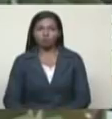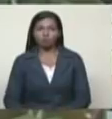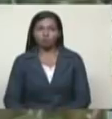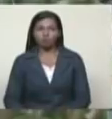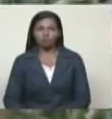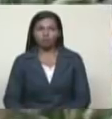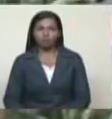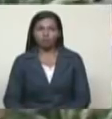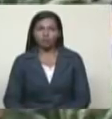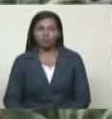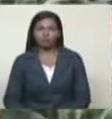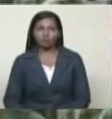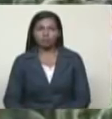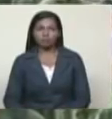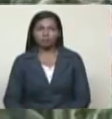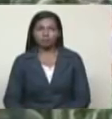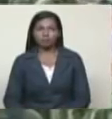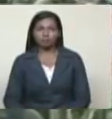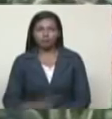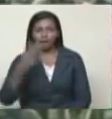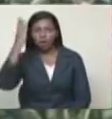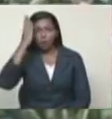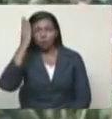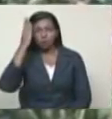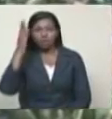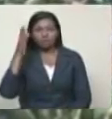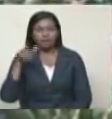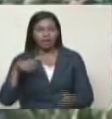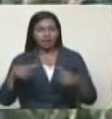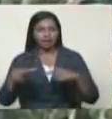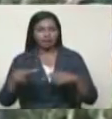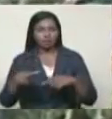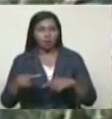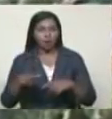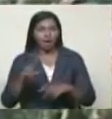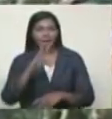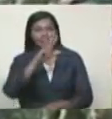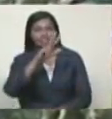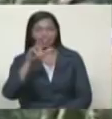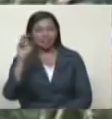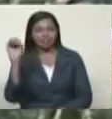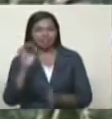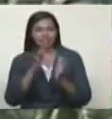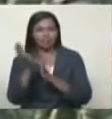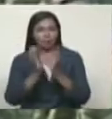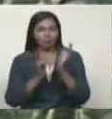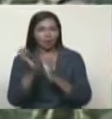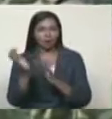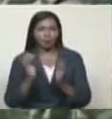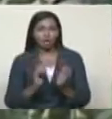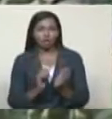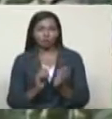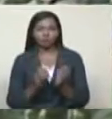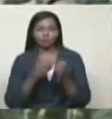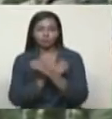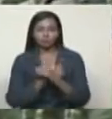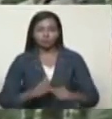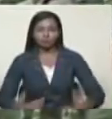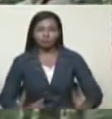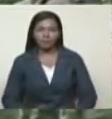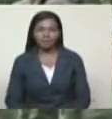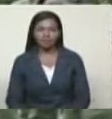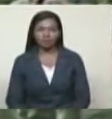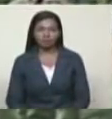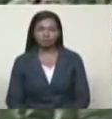pueblo. Tengamos conciencia plena. Y así como el 30 de abril pasado, la Fuerza Armada Nacional Bolivariana